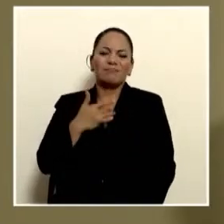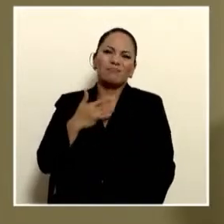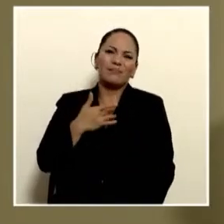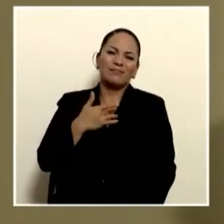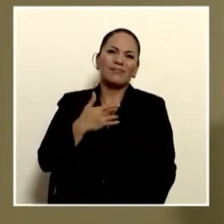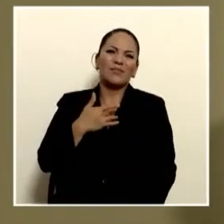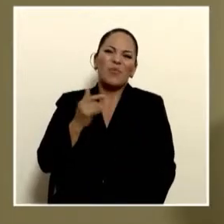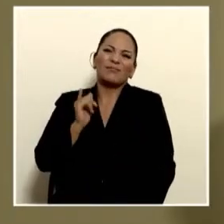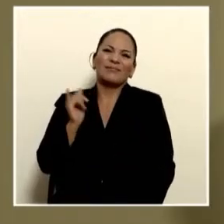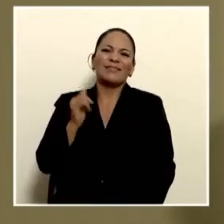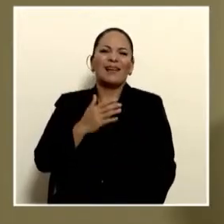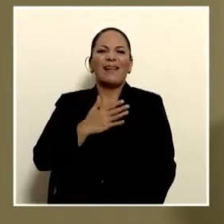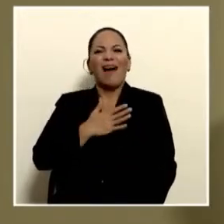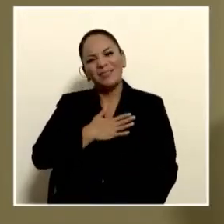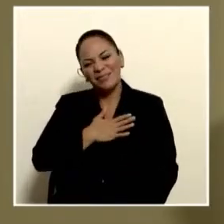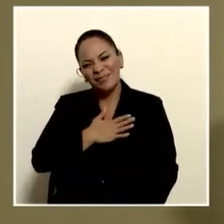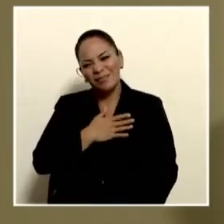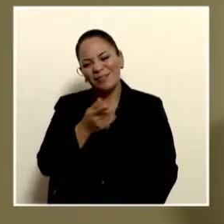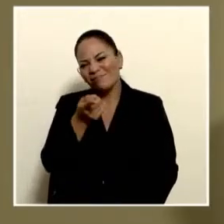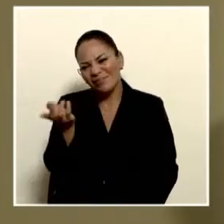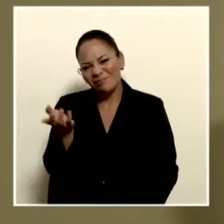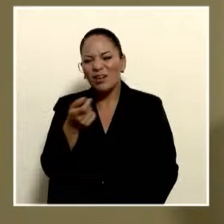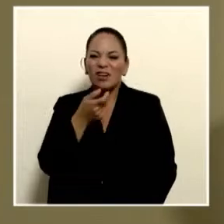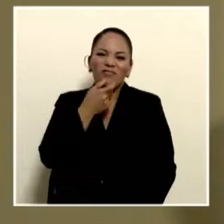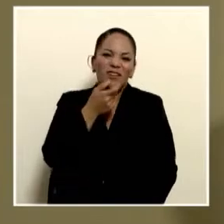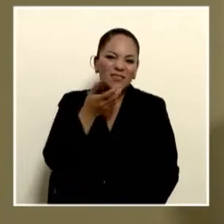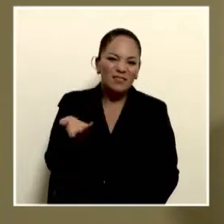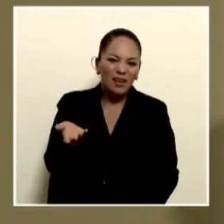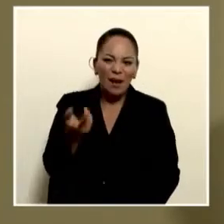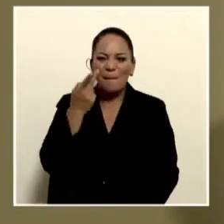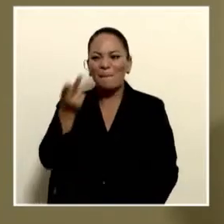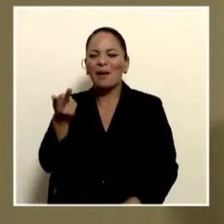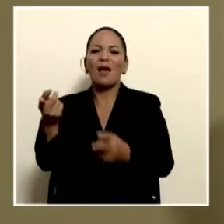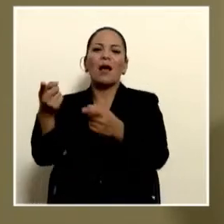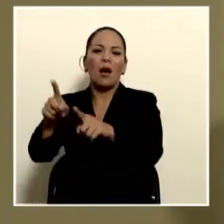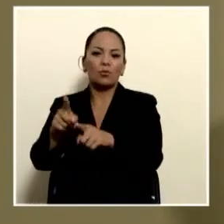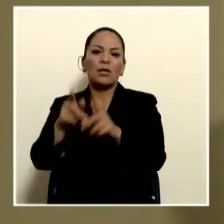o risa o qué, ver la causa y el denunciante,